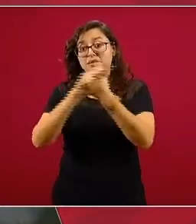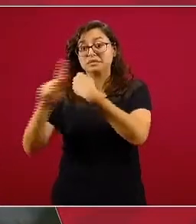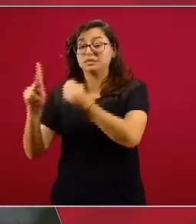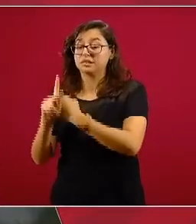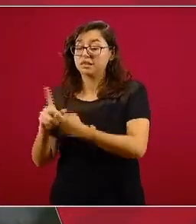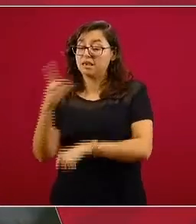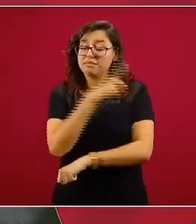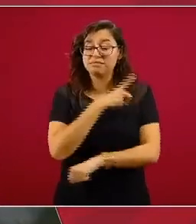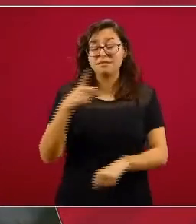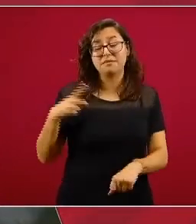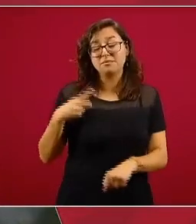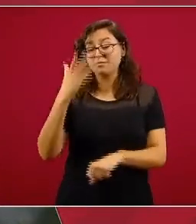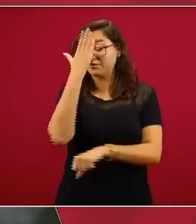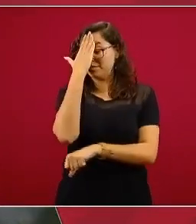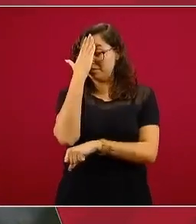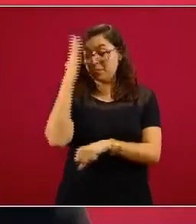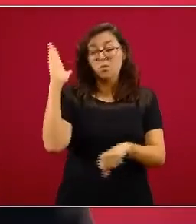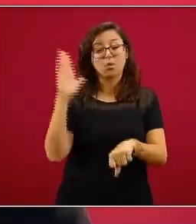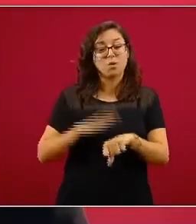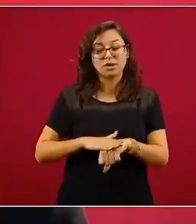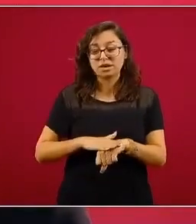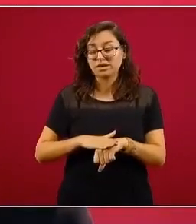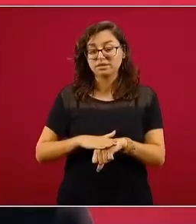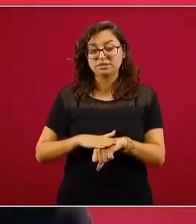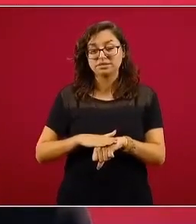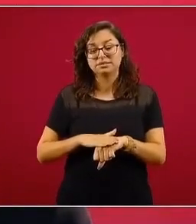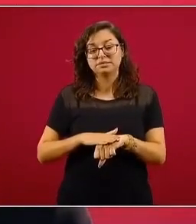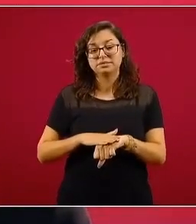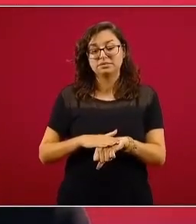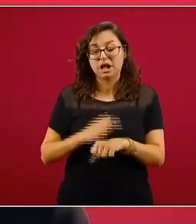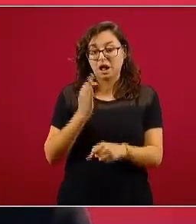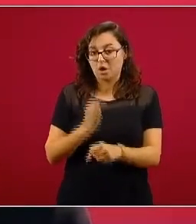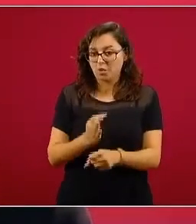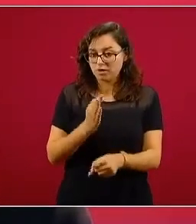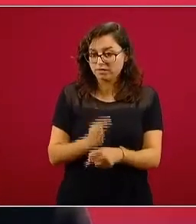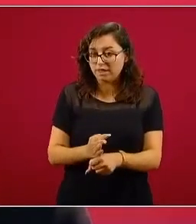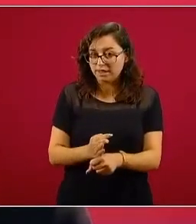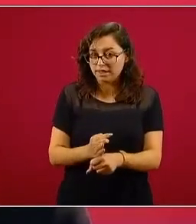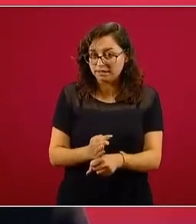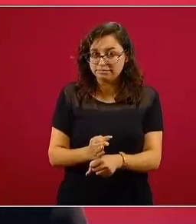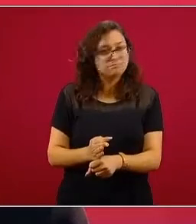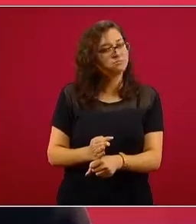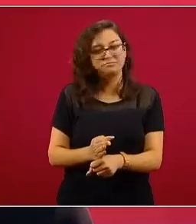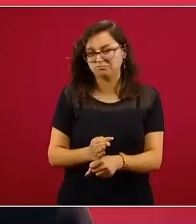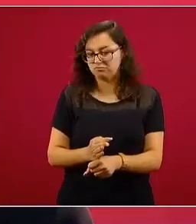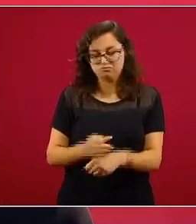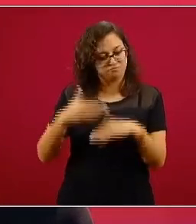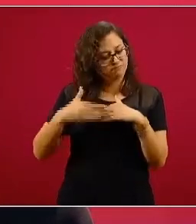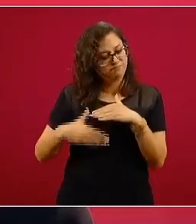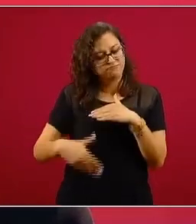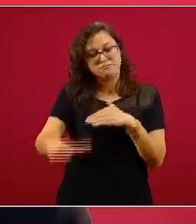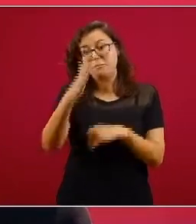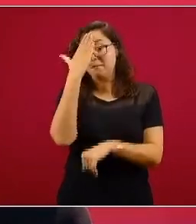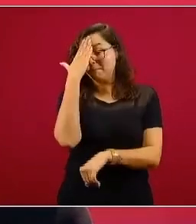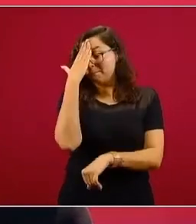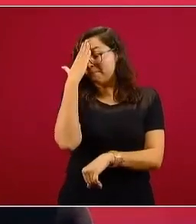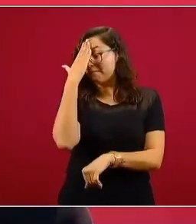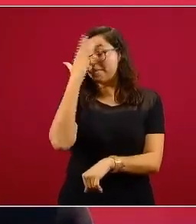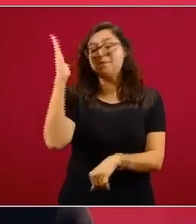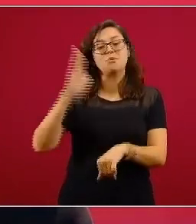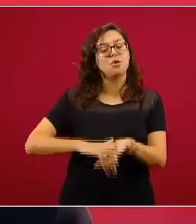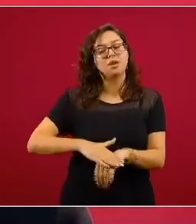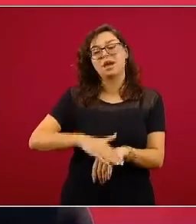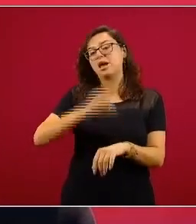olvidar, nunca, no solo por esta razón, sino porque es una situación que